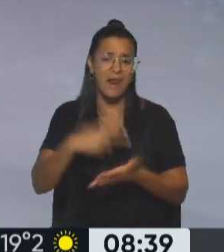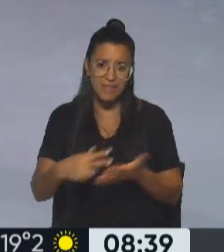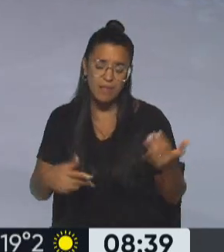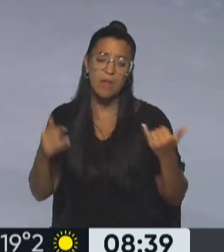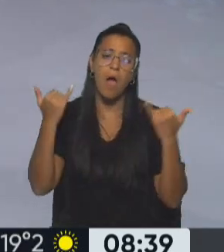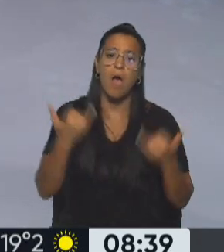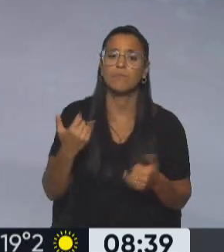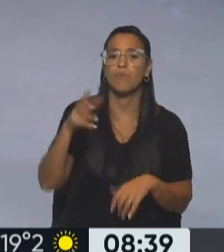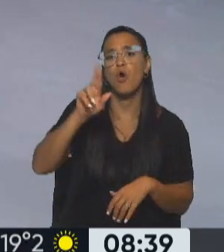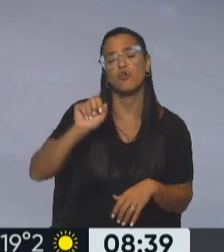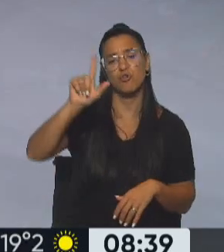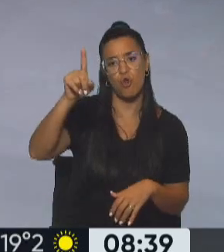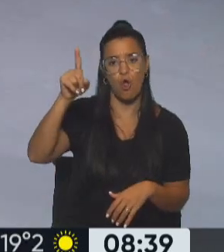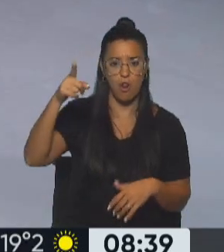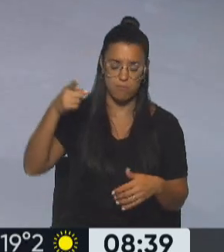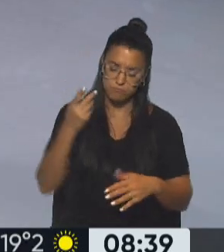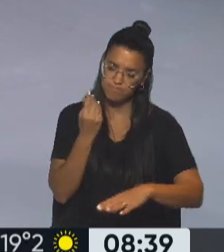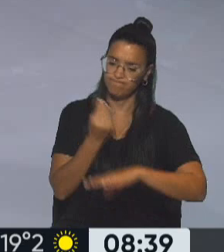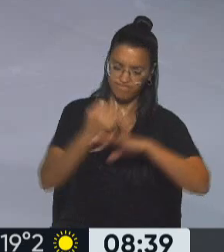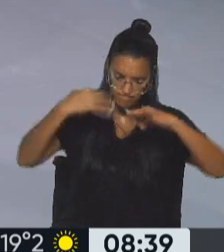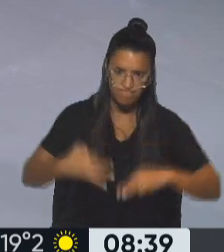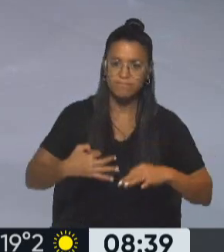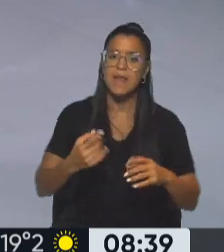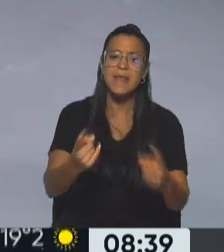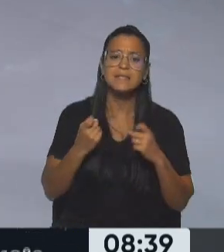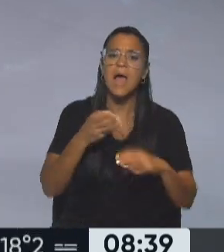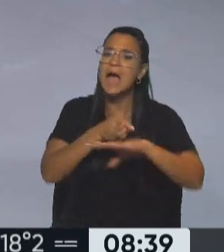reivindicando el rol de las mujeres y la necesidad de acceder a los mismos derechos.